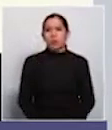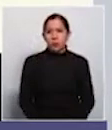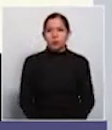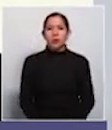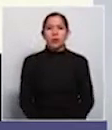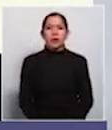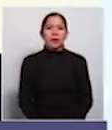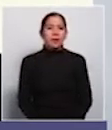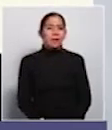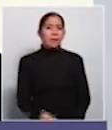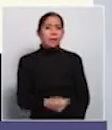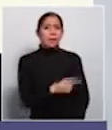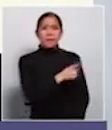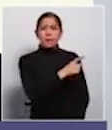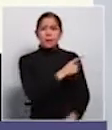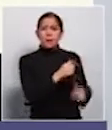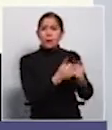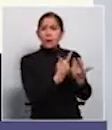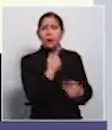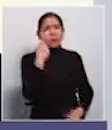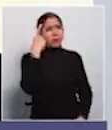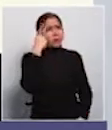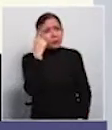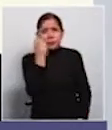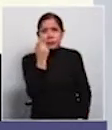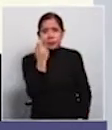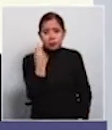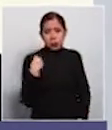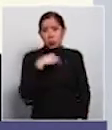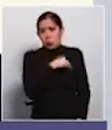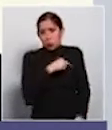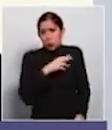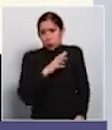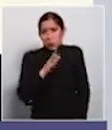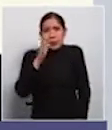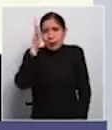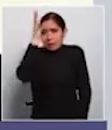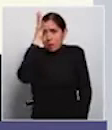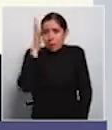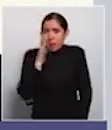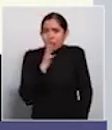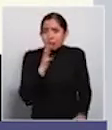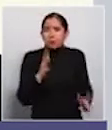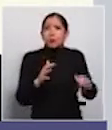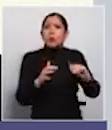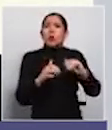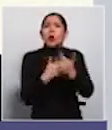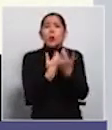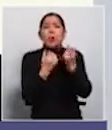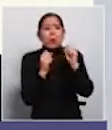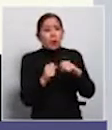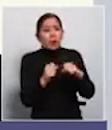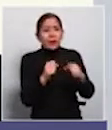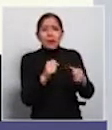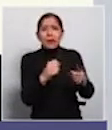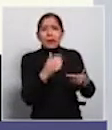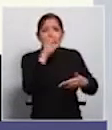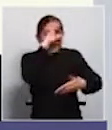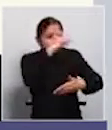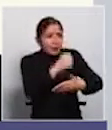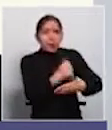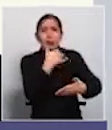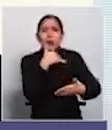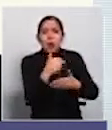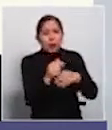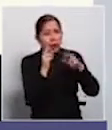TV. ¿Cómo nosotros, como padres de familia, podemos estar pendientes de lo que nuestros hijos